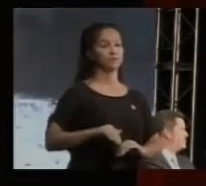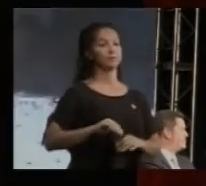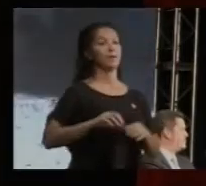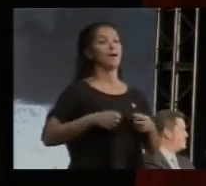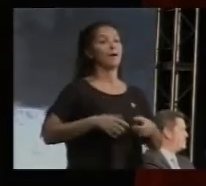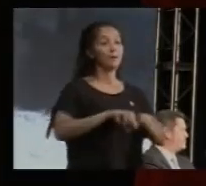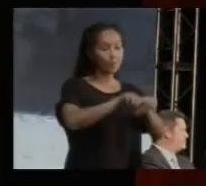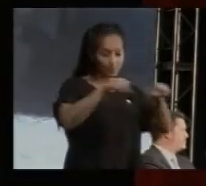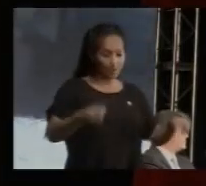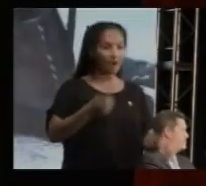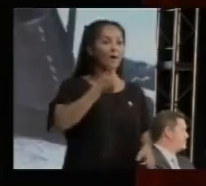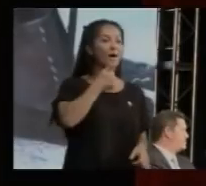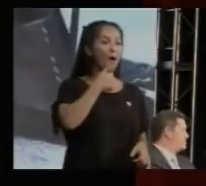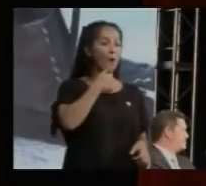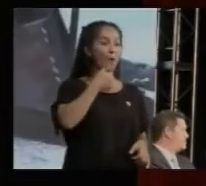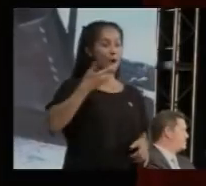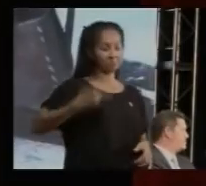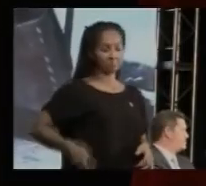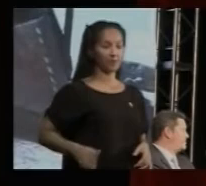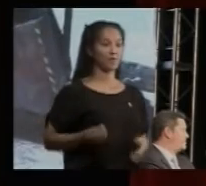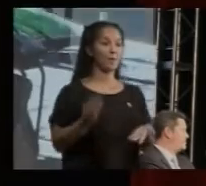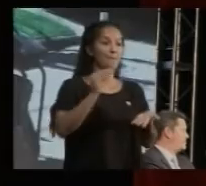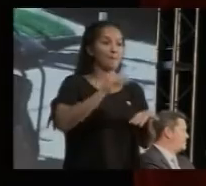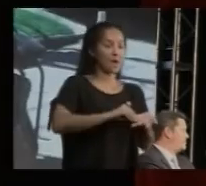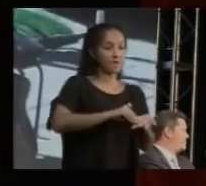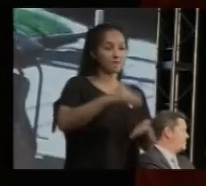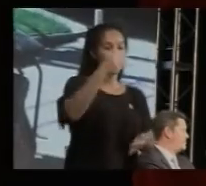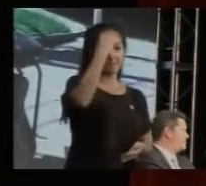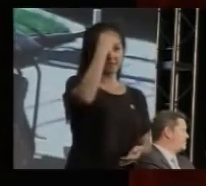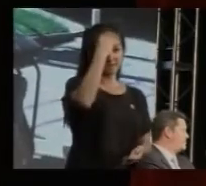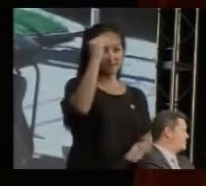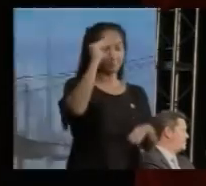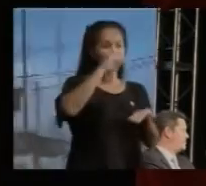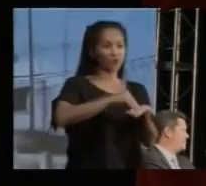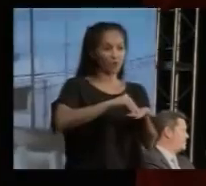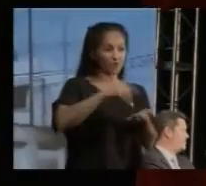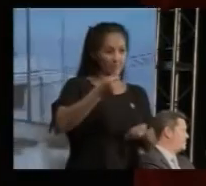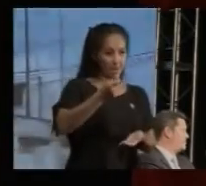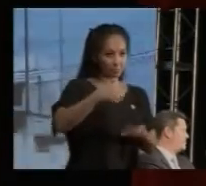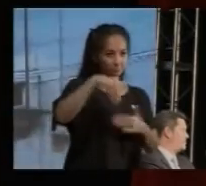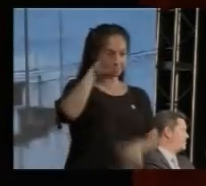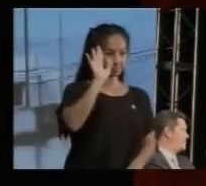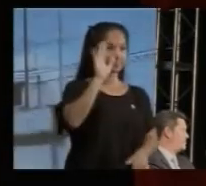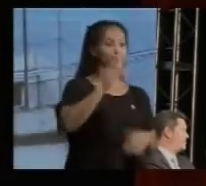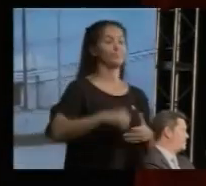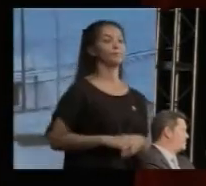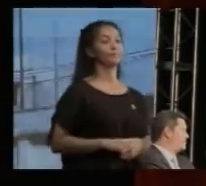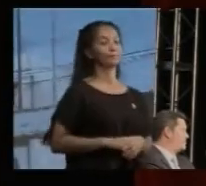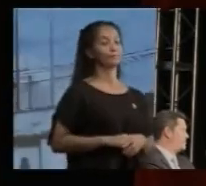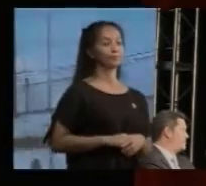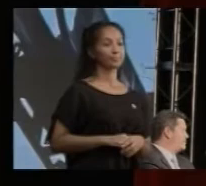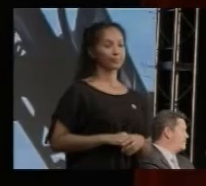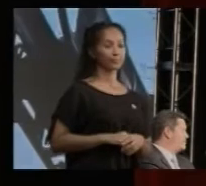y de drenajes, y tuvo una inversión de 15 millones de pesos. Recuperamos Cayo Senalde, que venía hace muchos años con